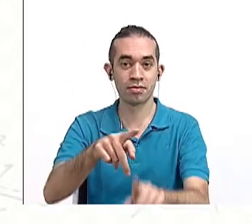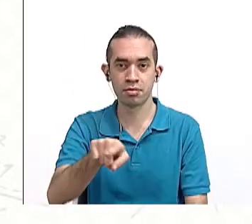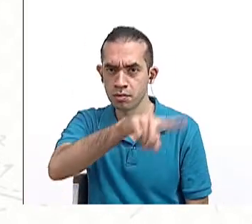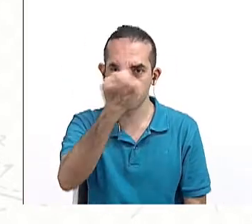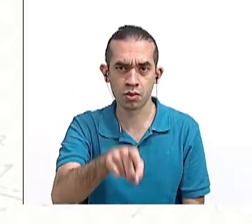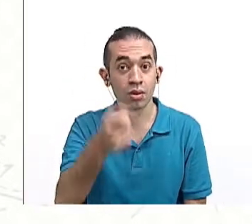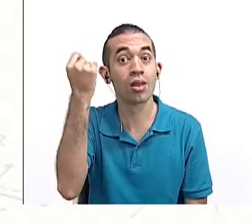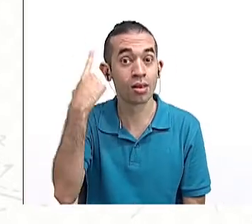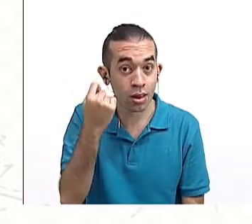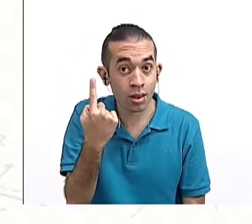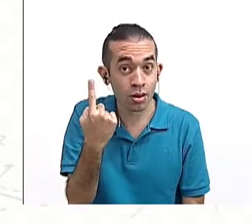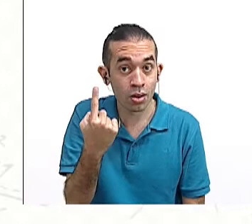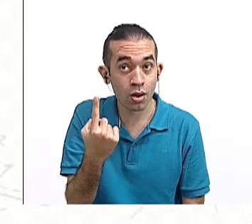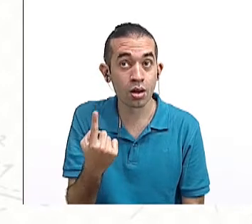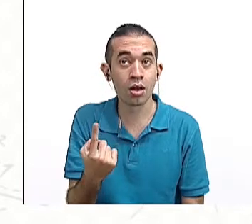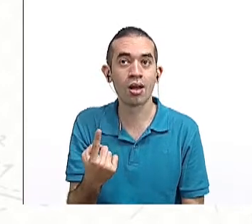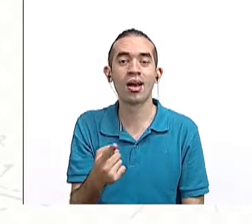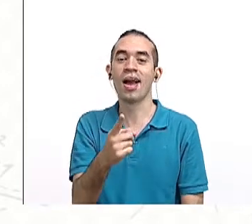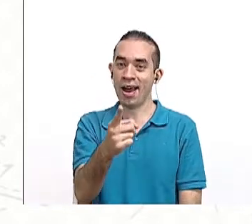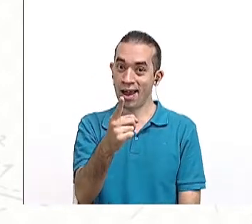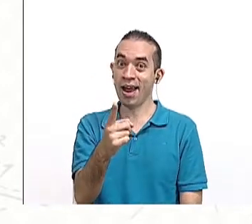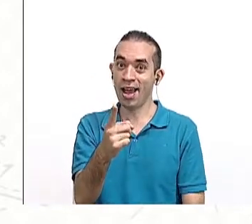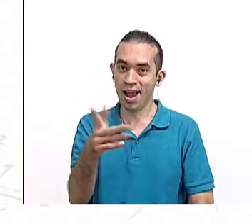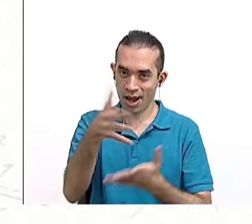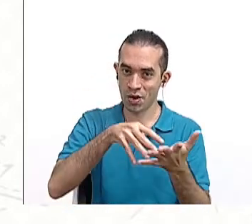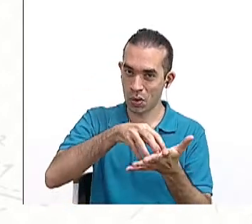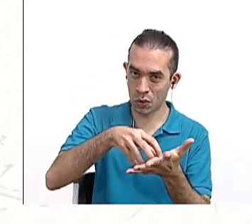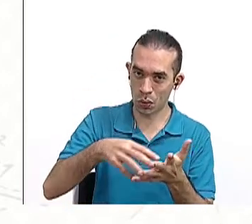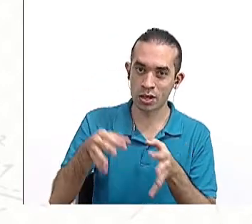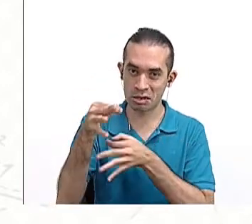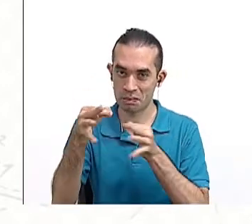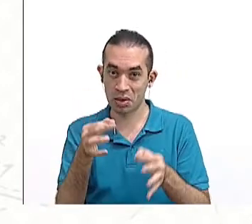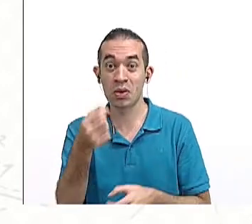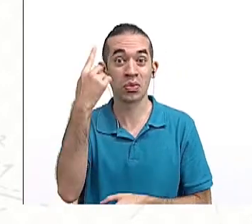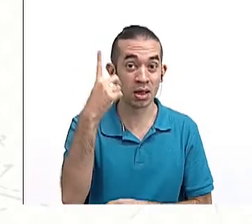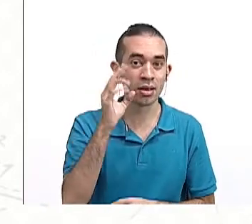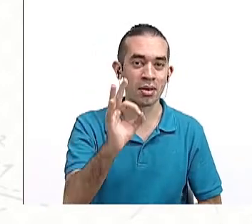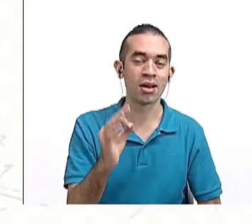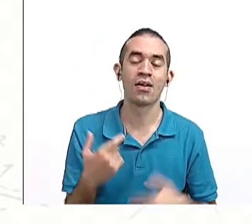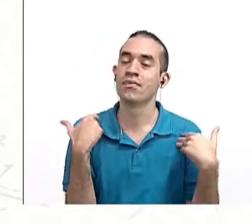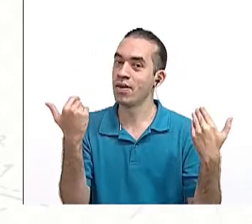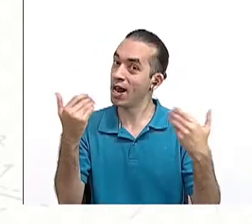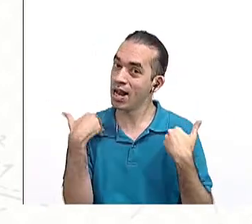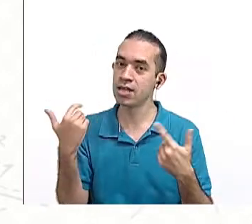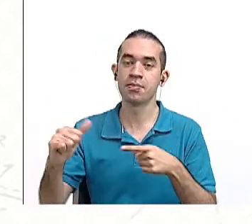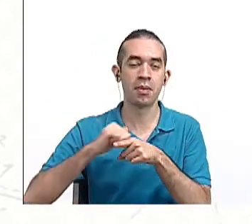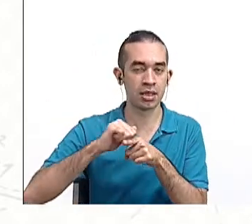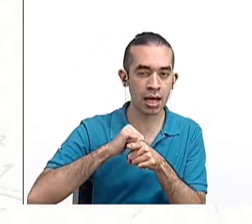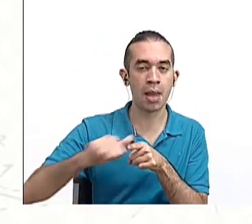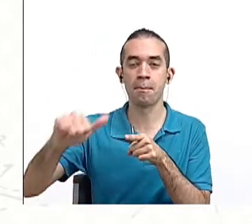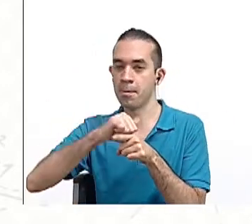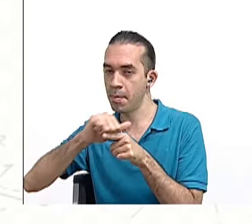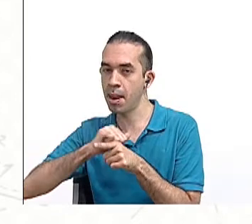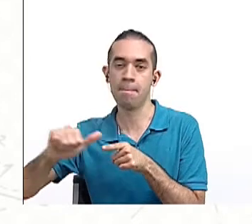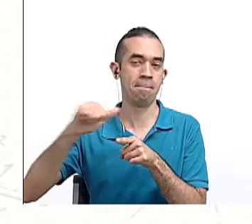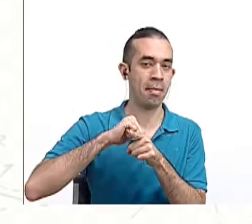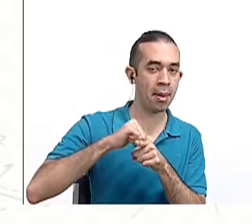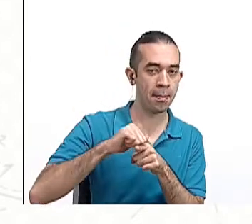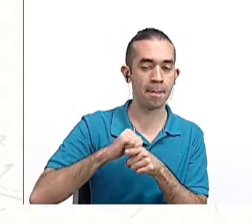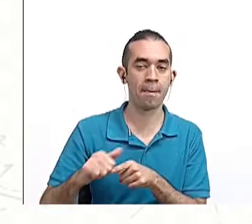entendiendo así es decir cuando las dudas verdad que dicha es la idea era practicar y practicar para